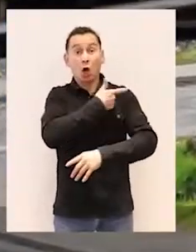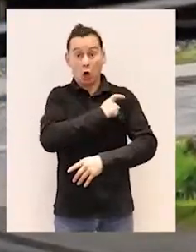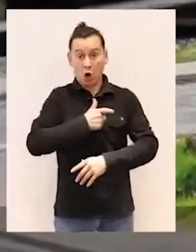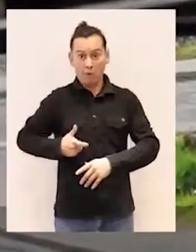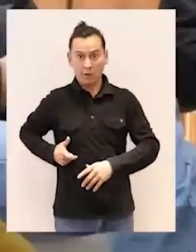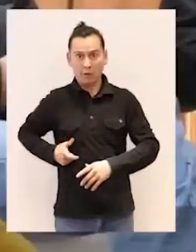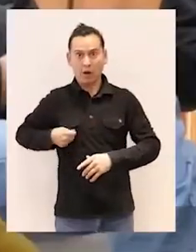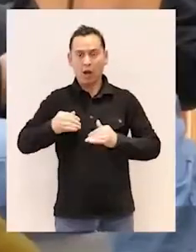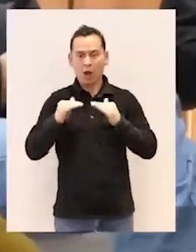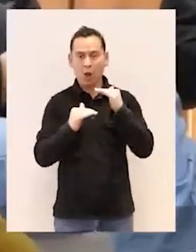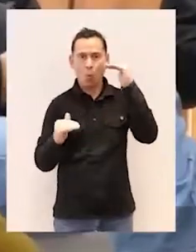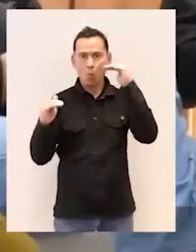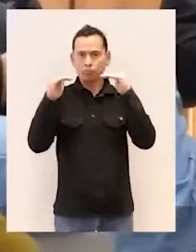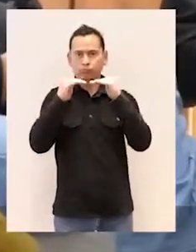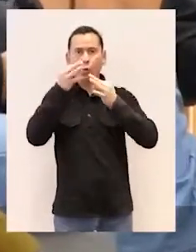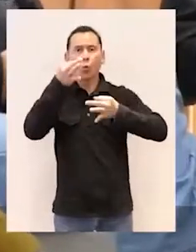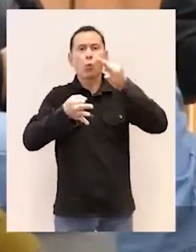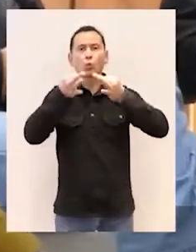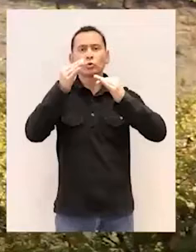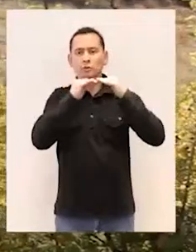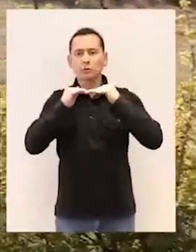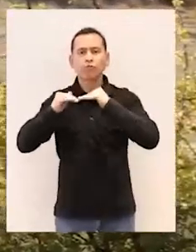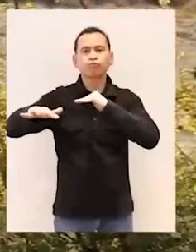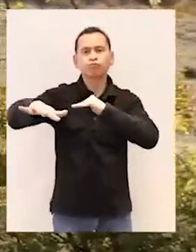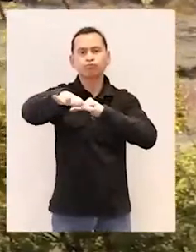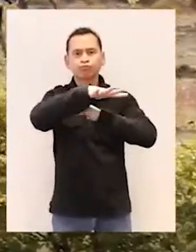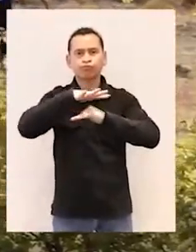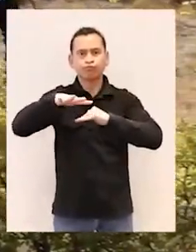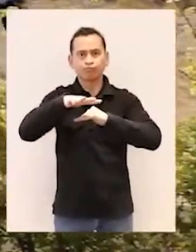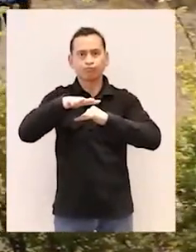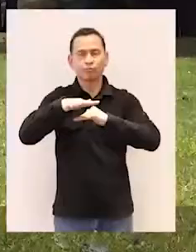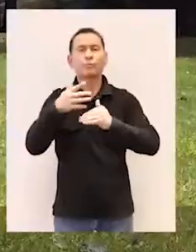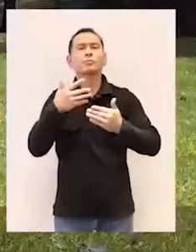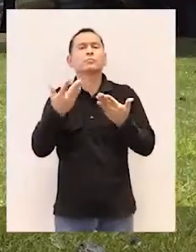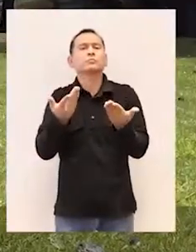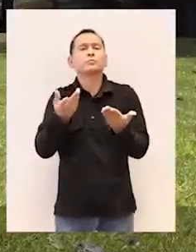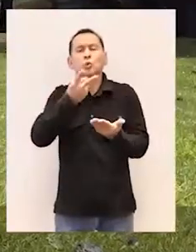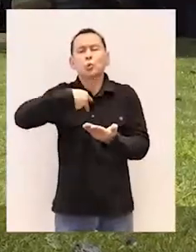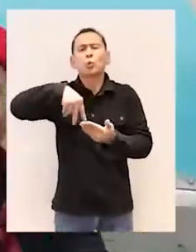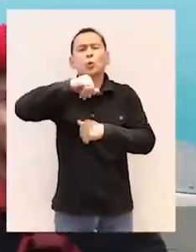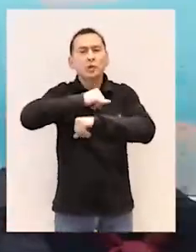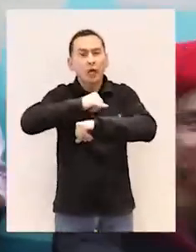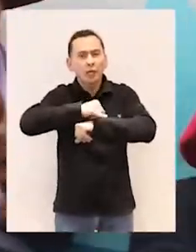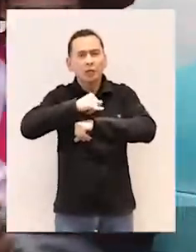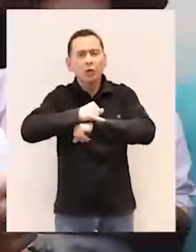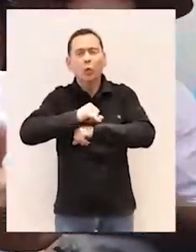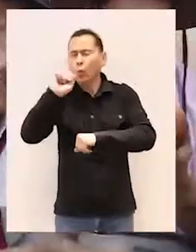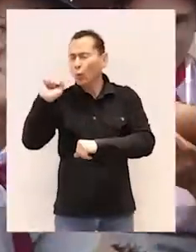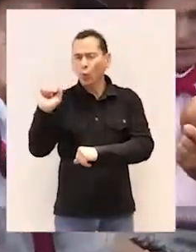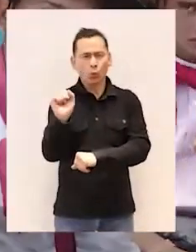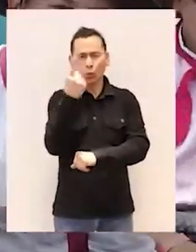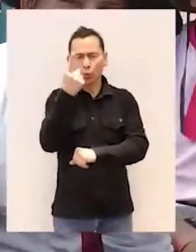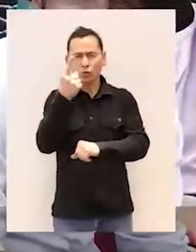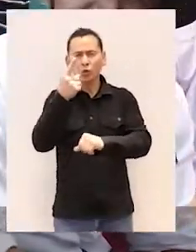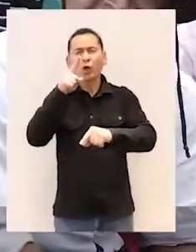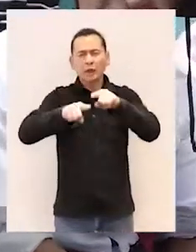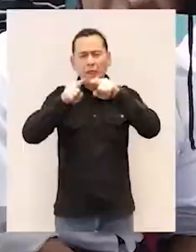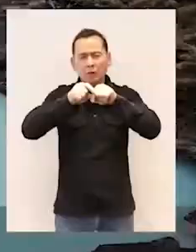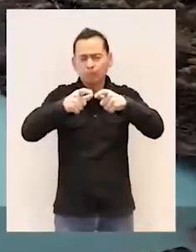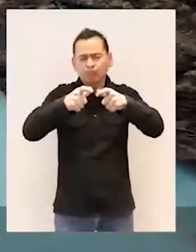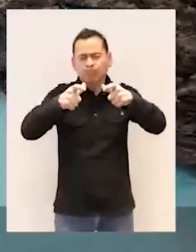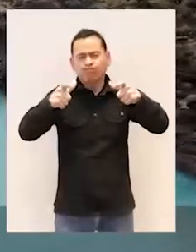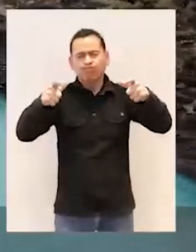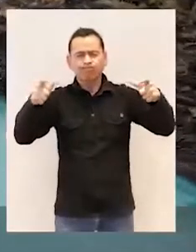gobiernos regionales a la equidad y la justicia territorial, y en nuestro caso, con una región única, con un territorio